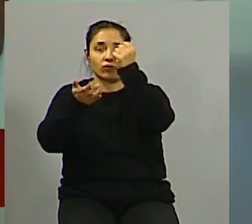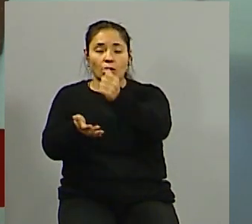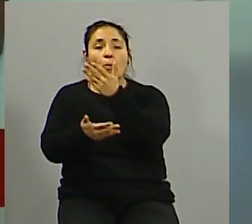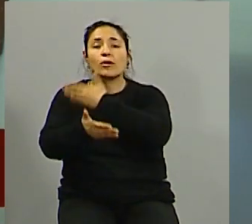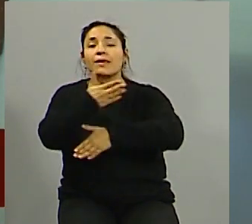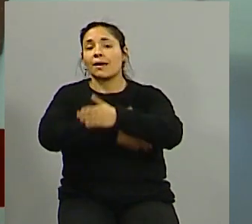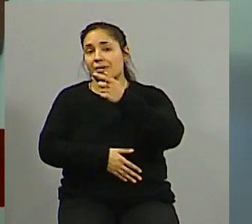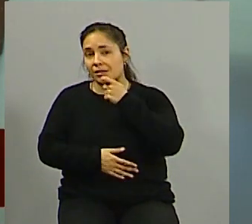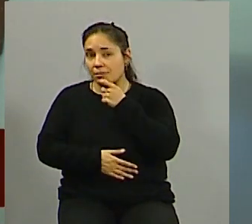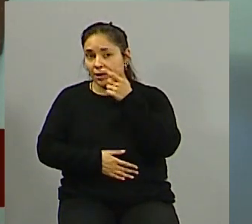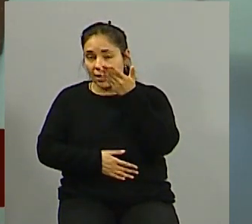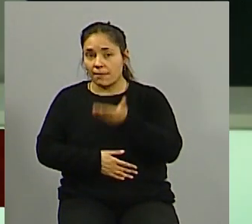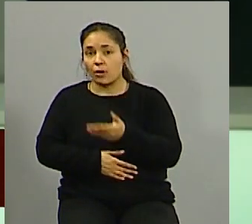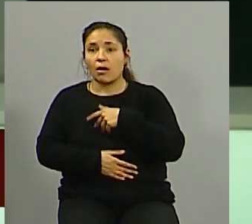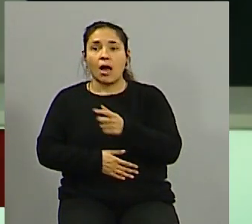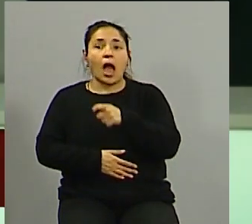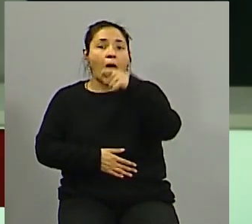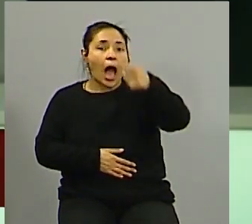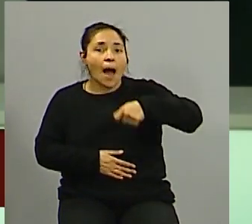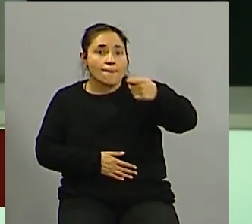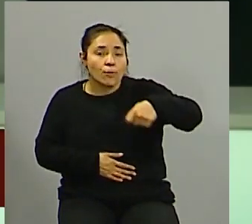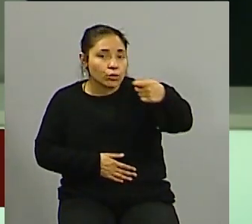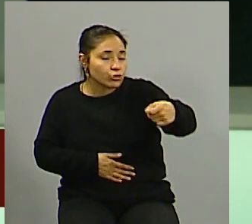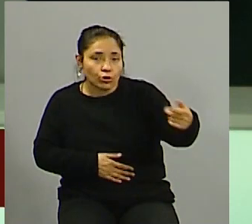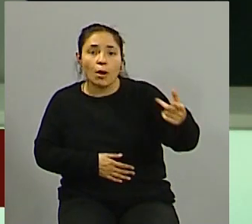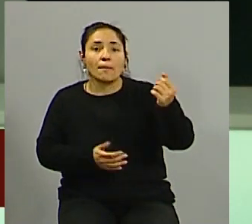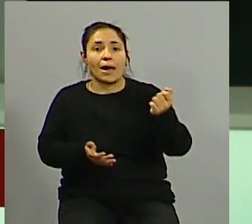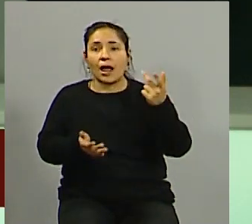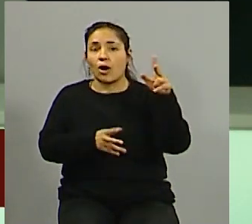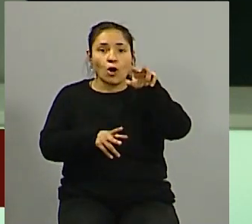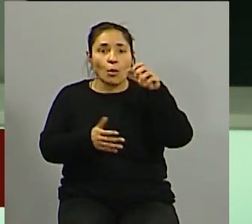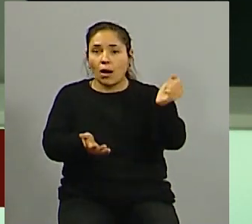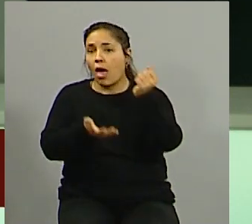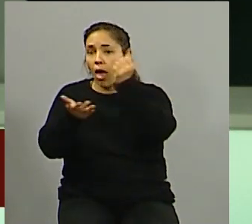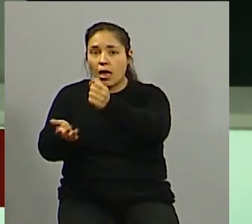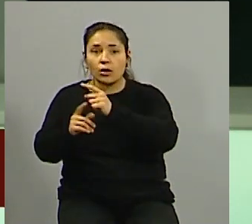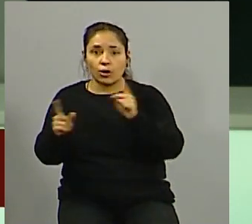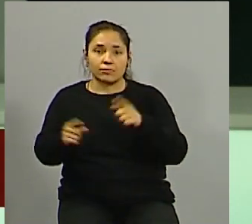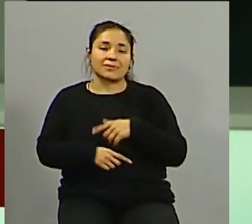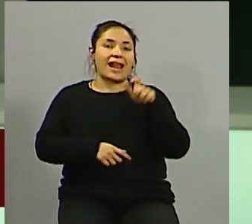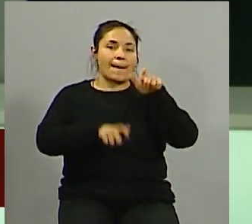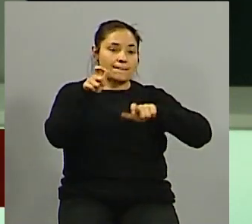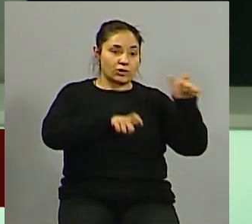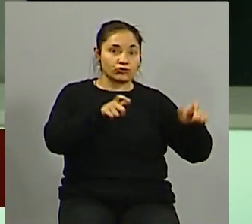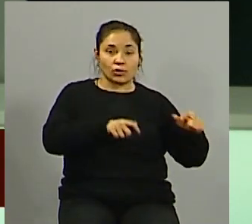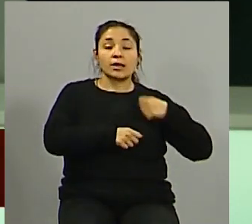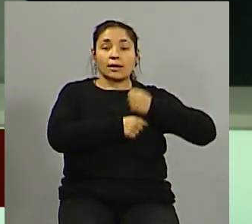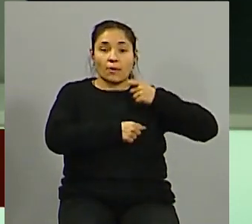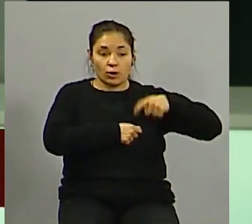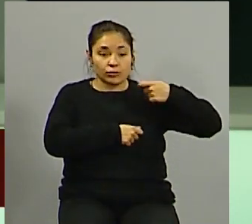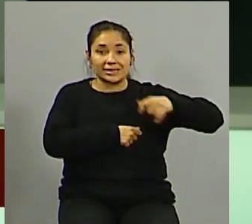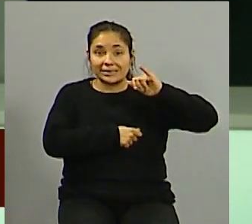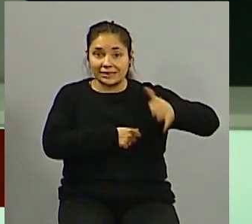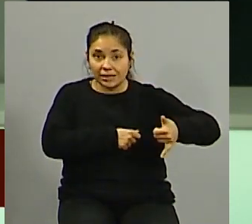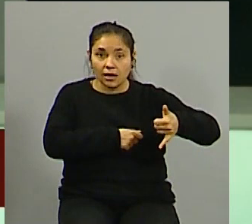discapacidad, nunca aportó para poder cobrar la pensión por discapacidad. Entonces, las personas que están en actividad aportan para las que están en pasividad, digamos, para